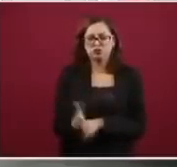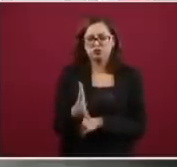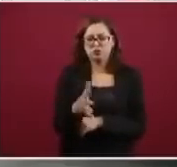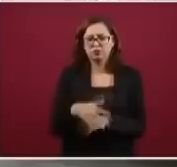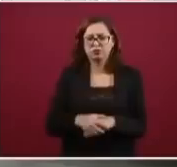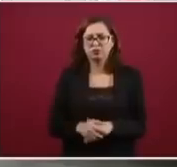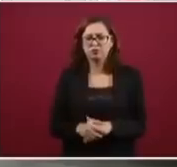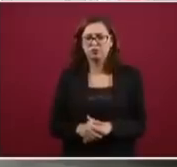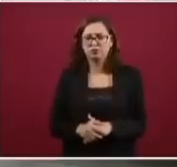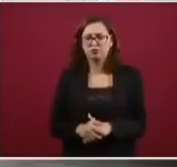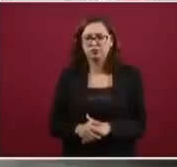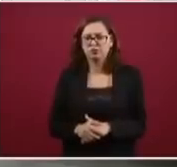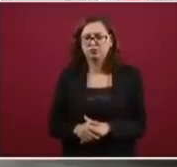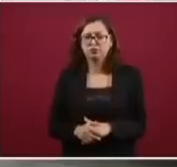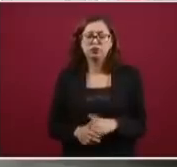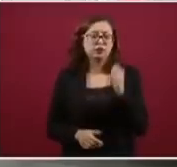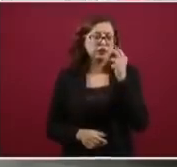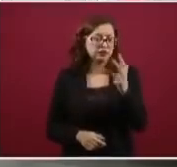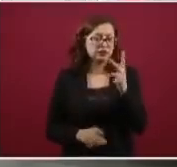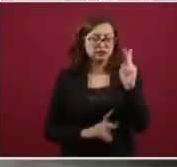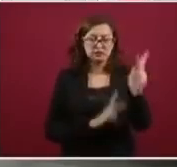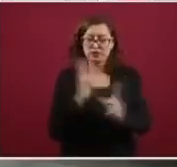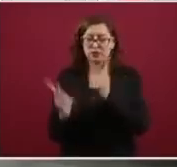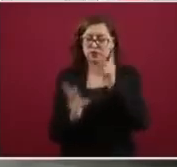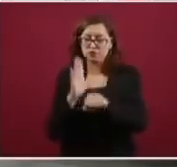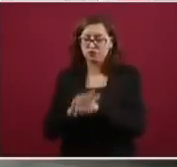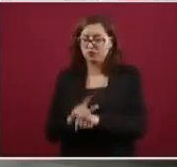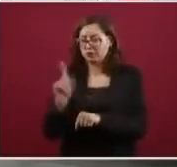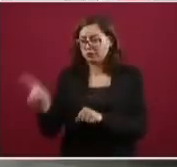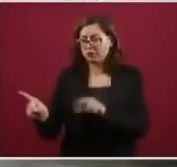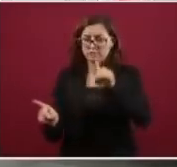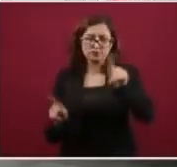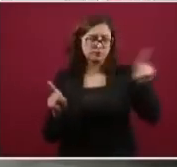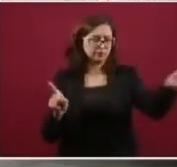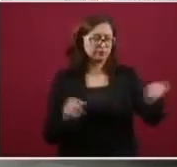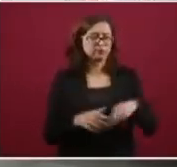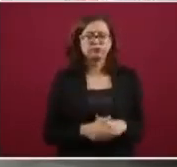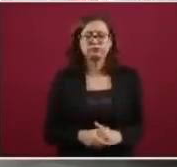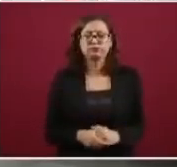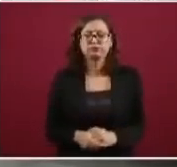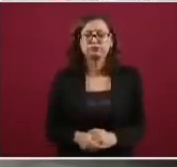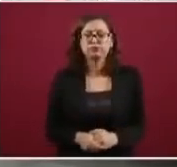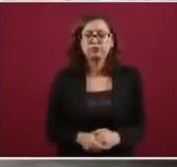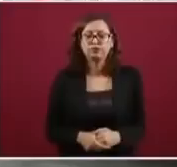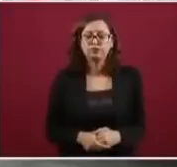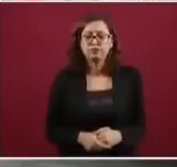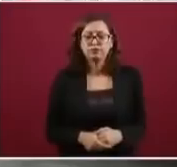les parece bien si tomamos tres preguntas más empezamos allá allá y una más acá